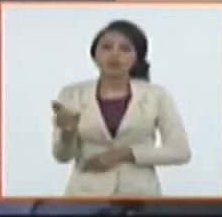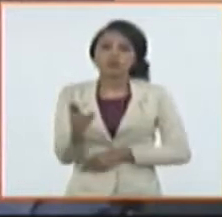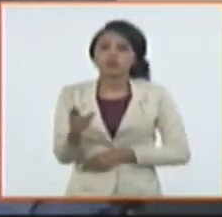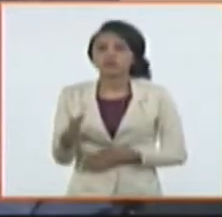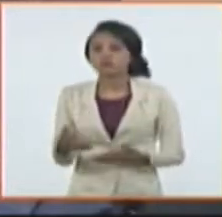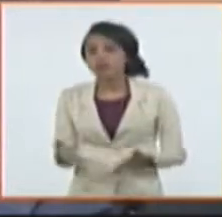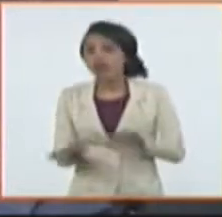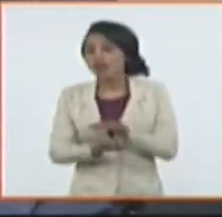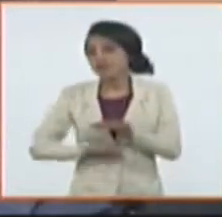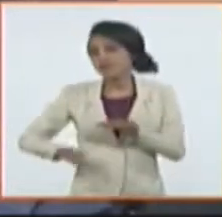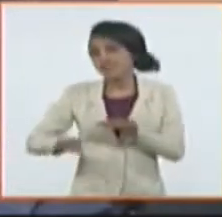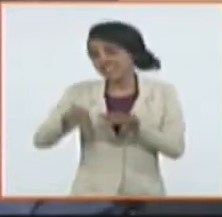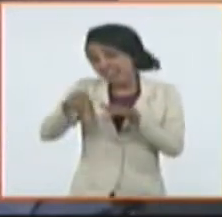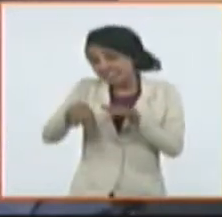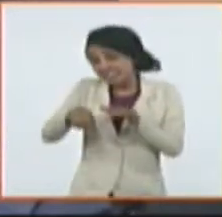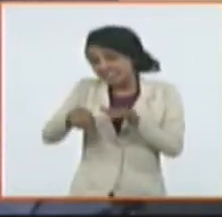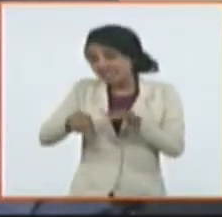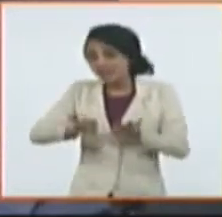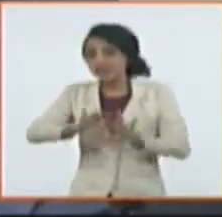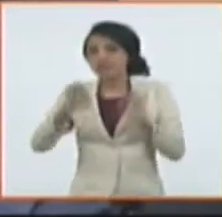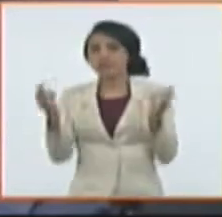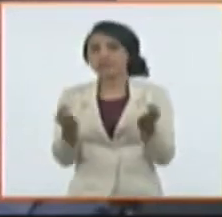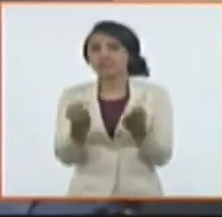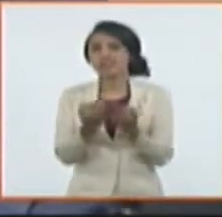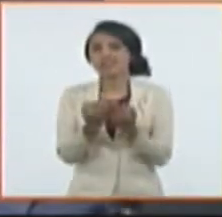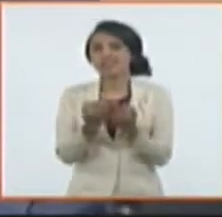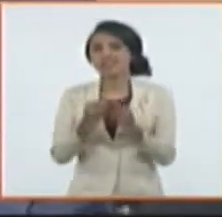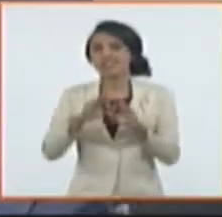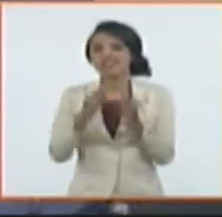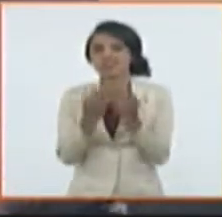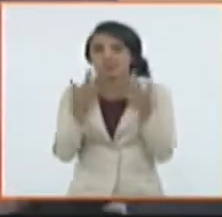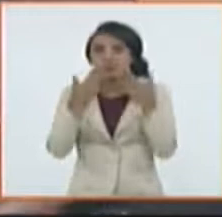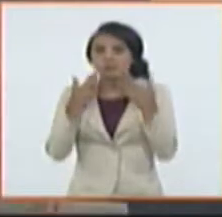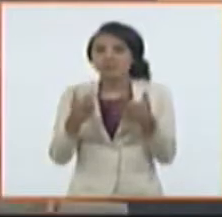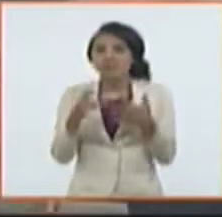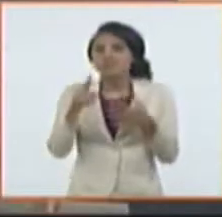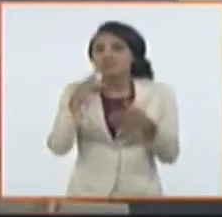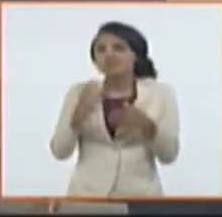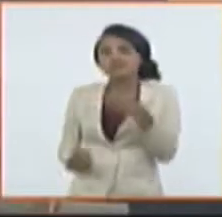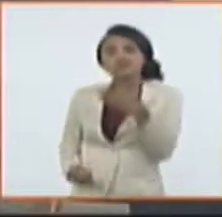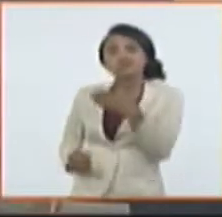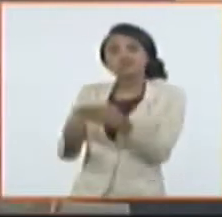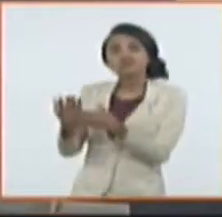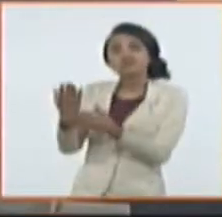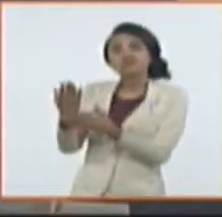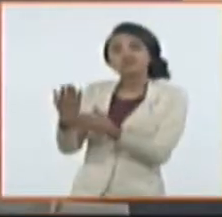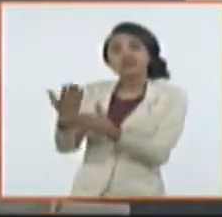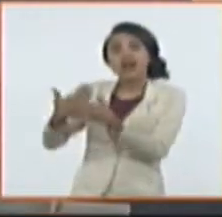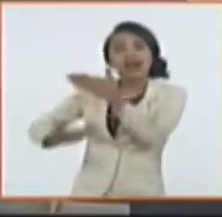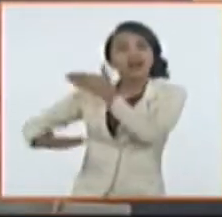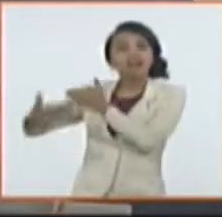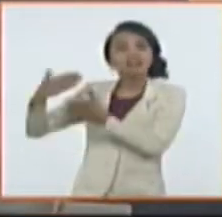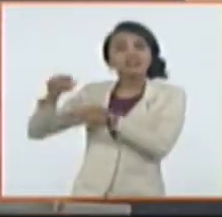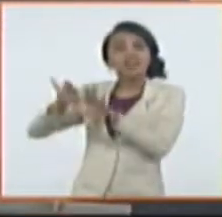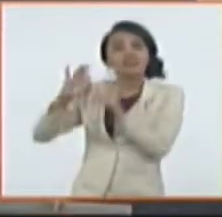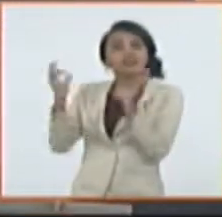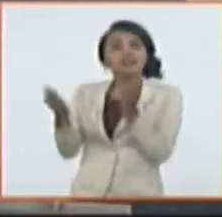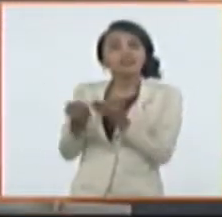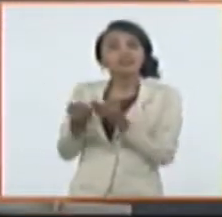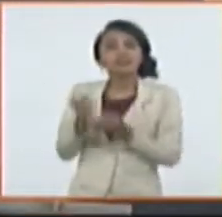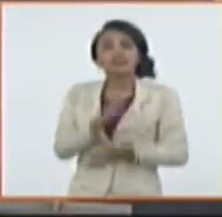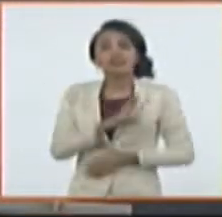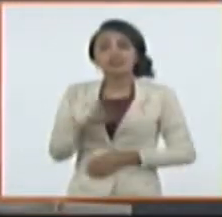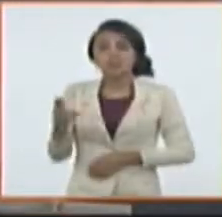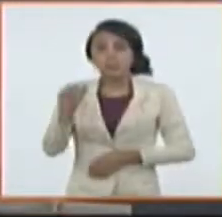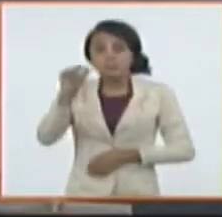Viven las familias que surgieron de las familias que antes de la revolución eran una mayoría desposeída y que